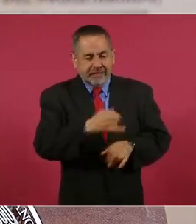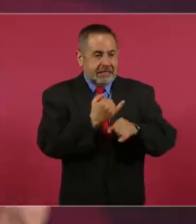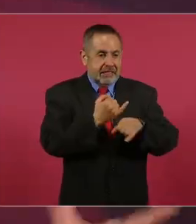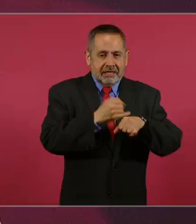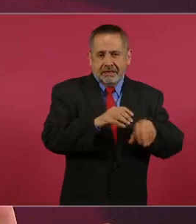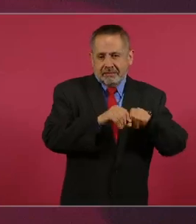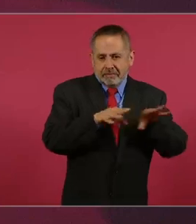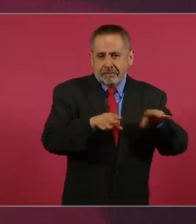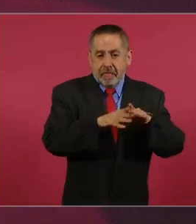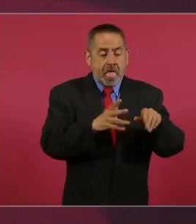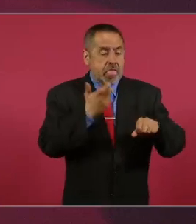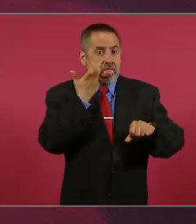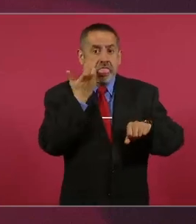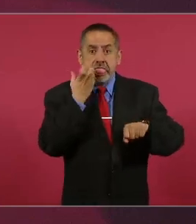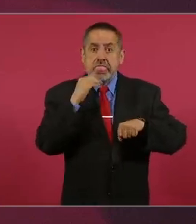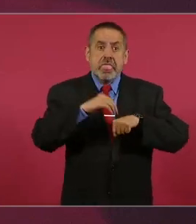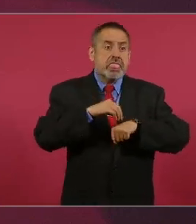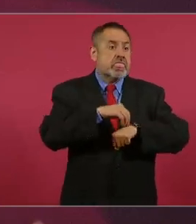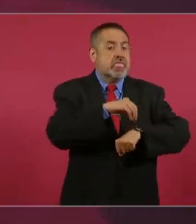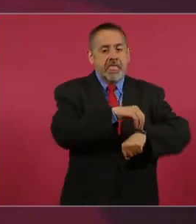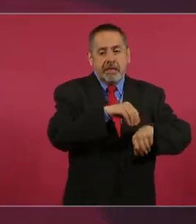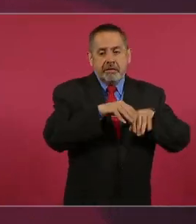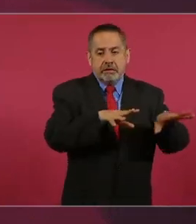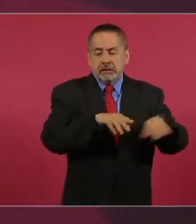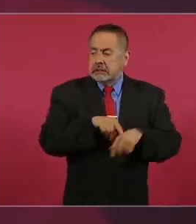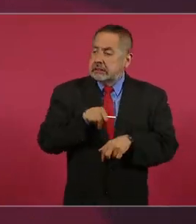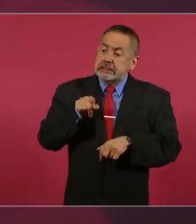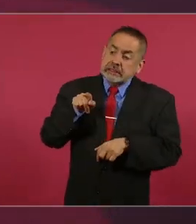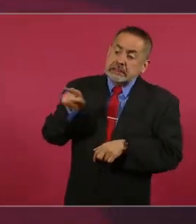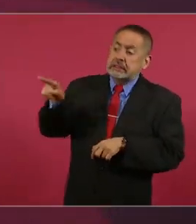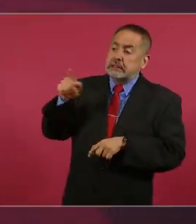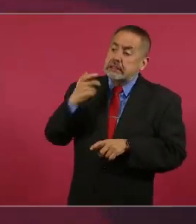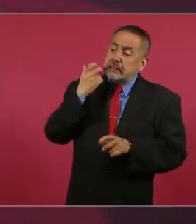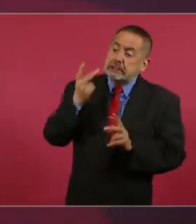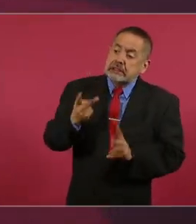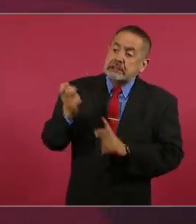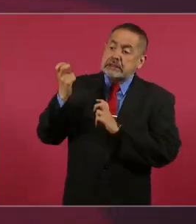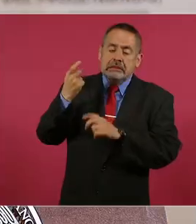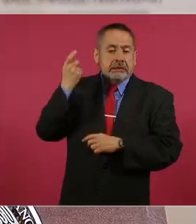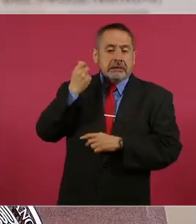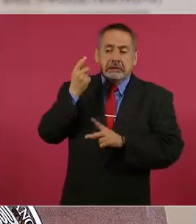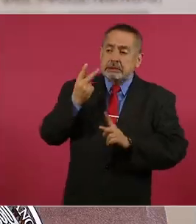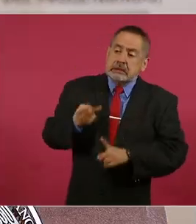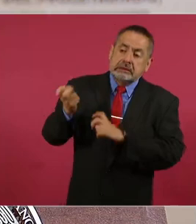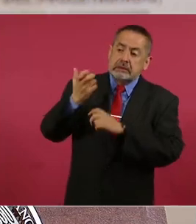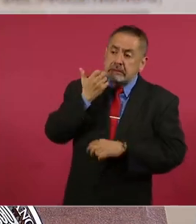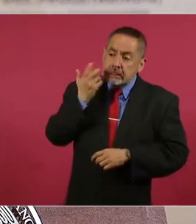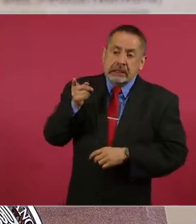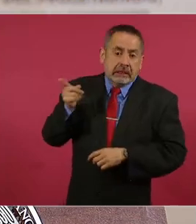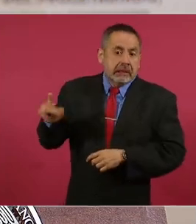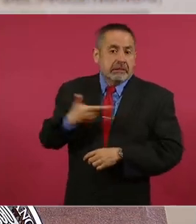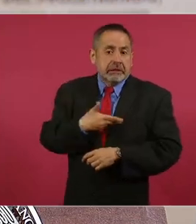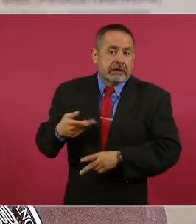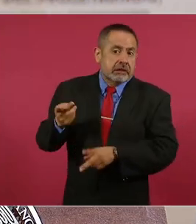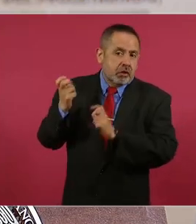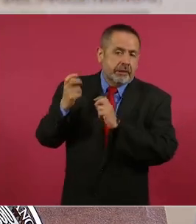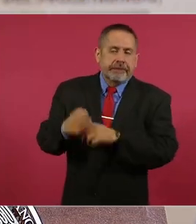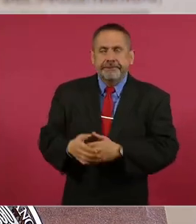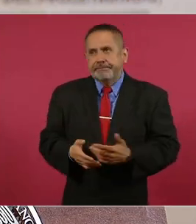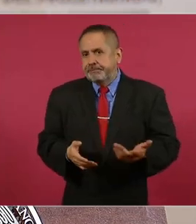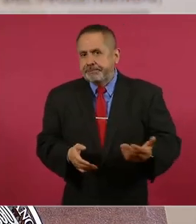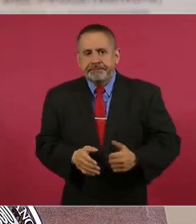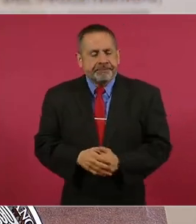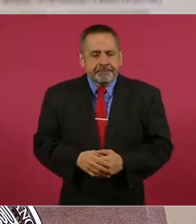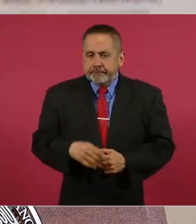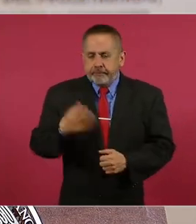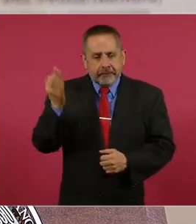que inflan tendencias, inventaron que el presidente se quería robar las pensiones, así de ese tamaño. Por supuesto, esto